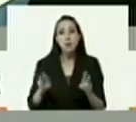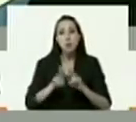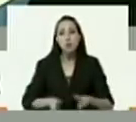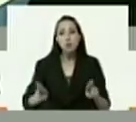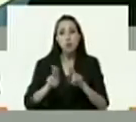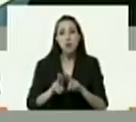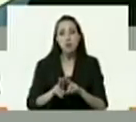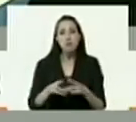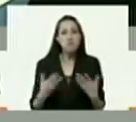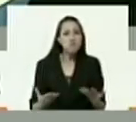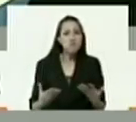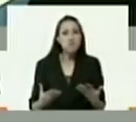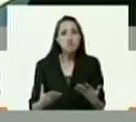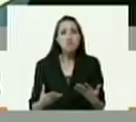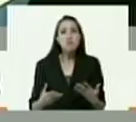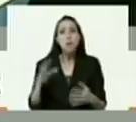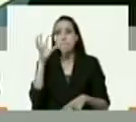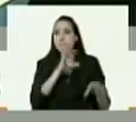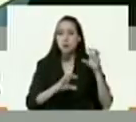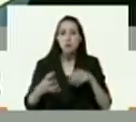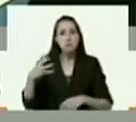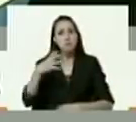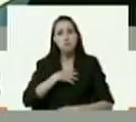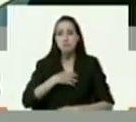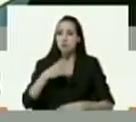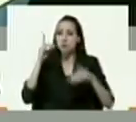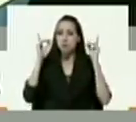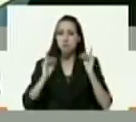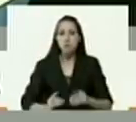país no puede aplicar medidas coercitivas unilaterales.